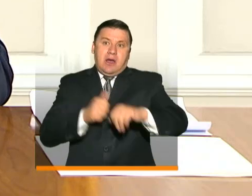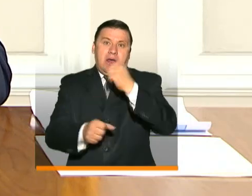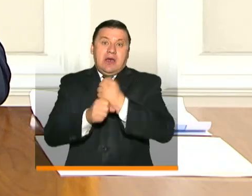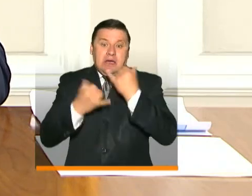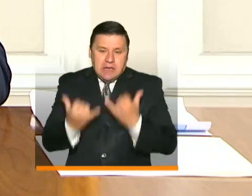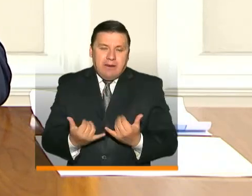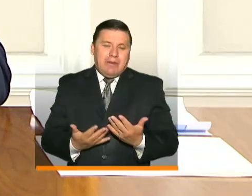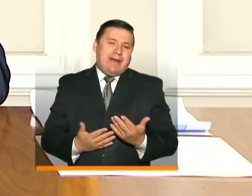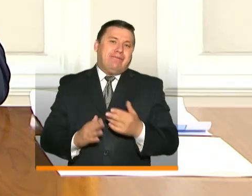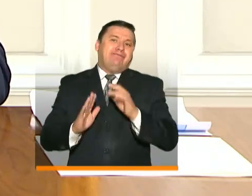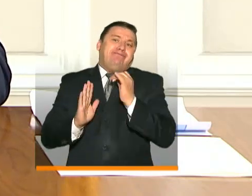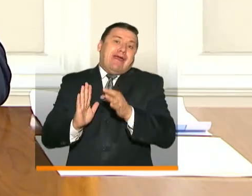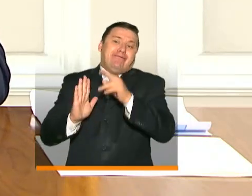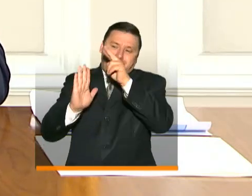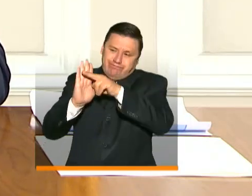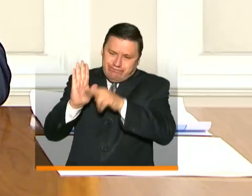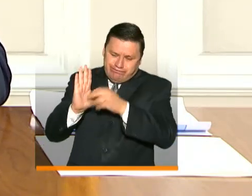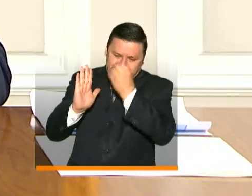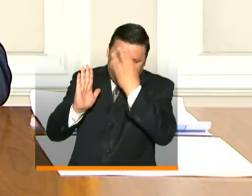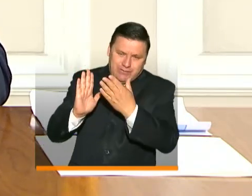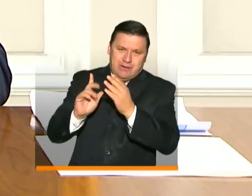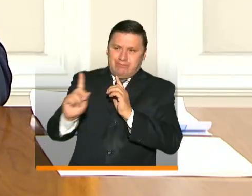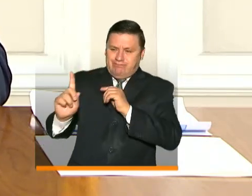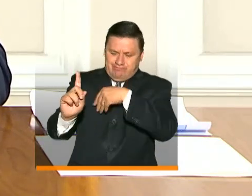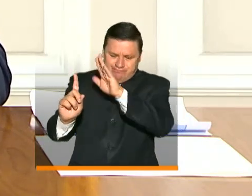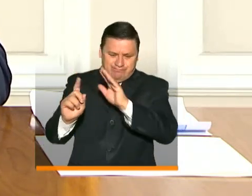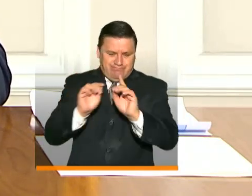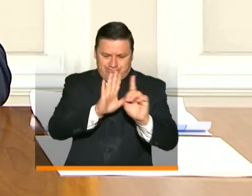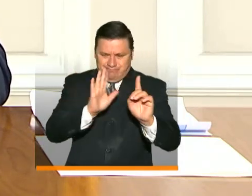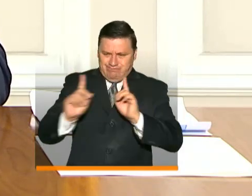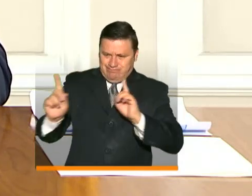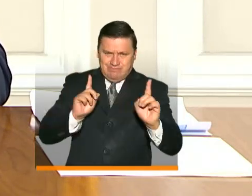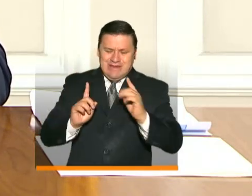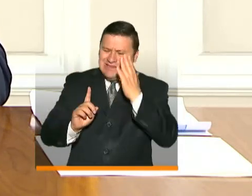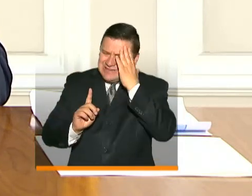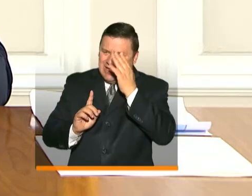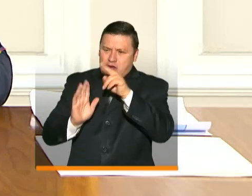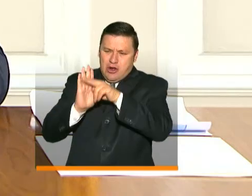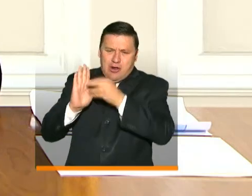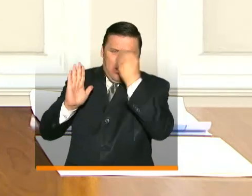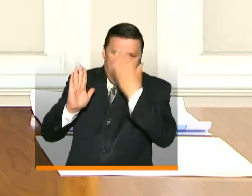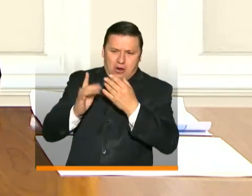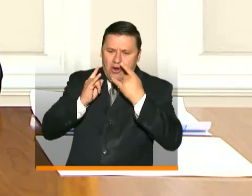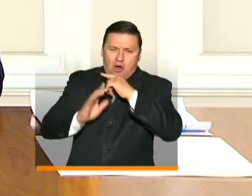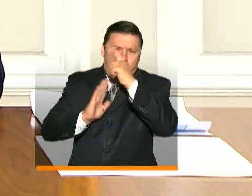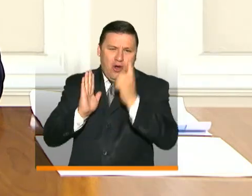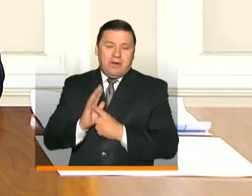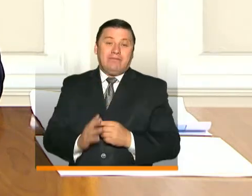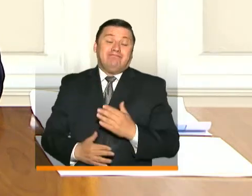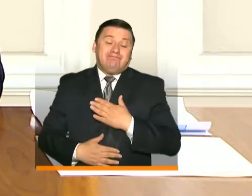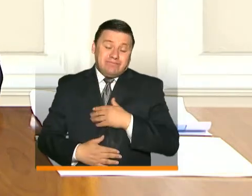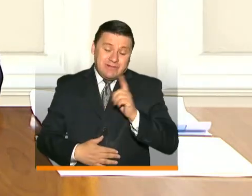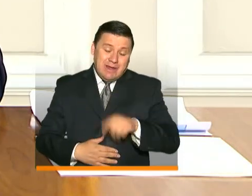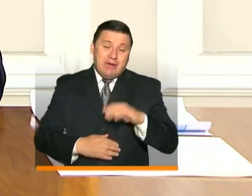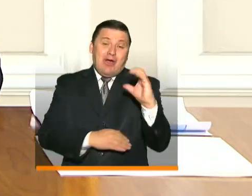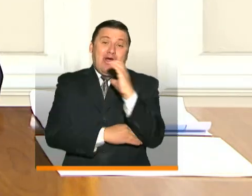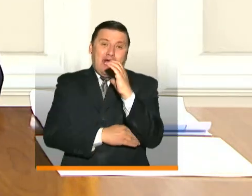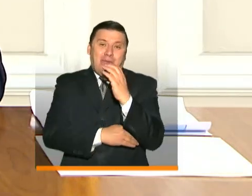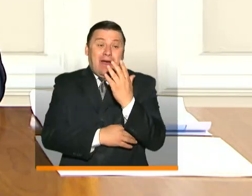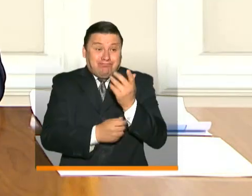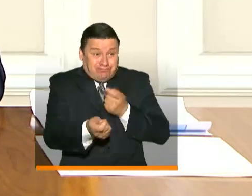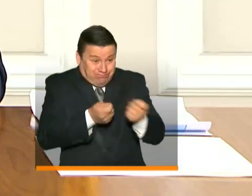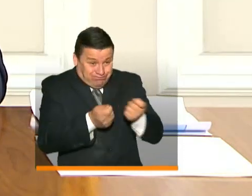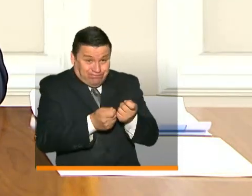productiva con protocolos, con distanciamiento, con responsabilidad, marca la diferencia. Pero también como país tenemos que ir diseñando